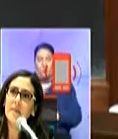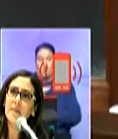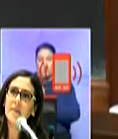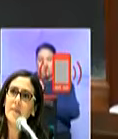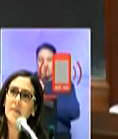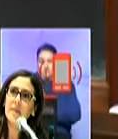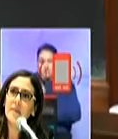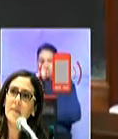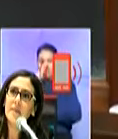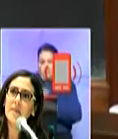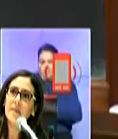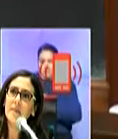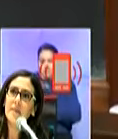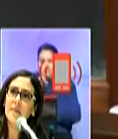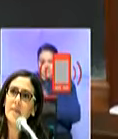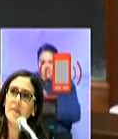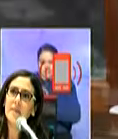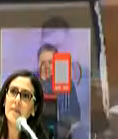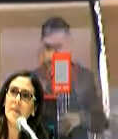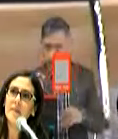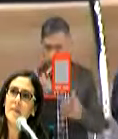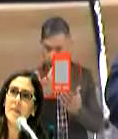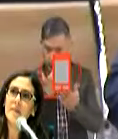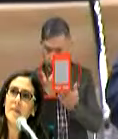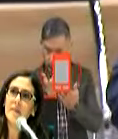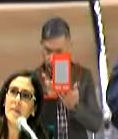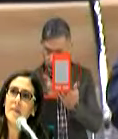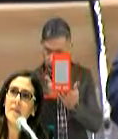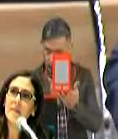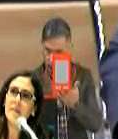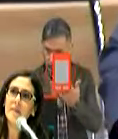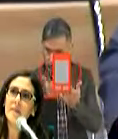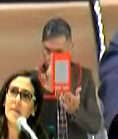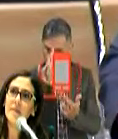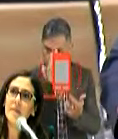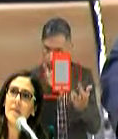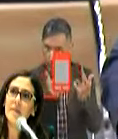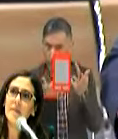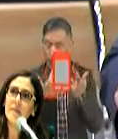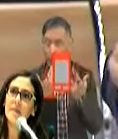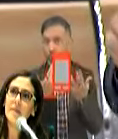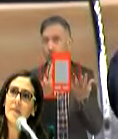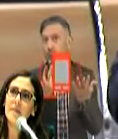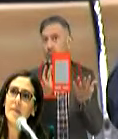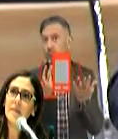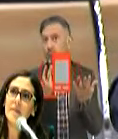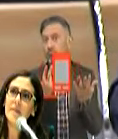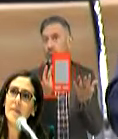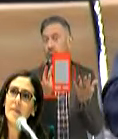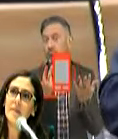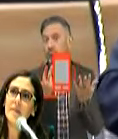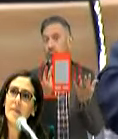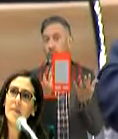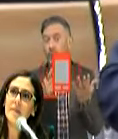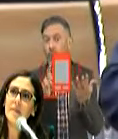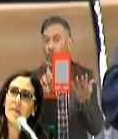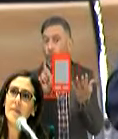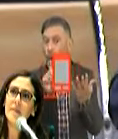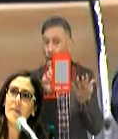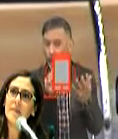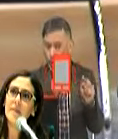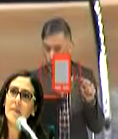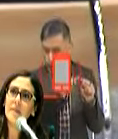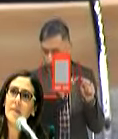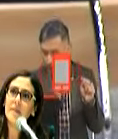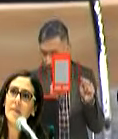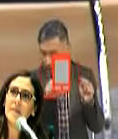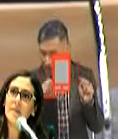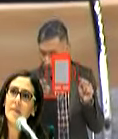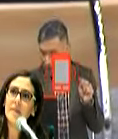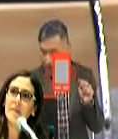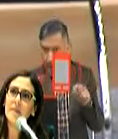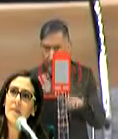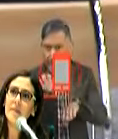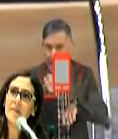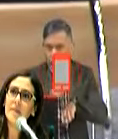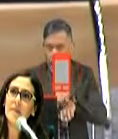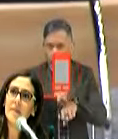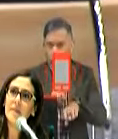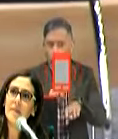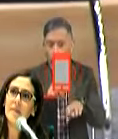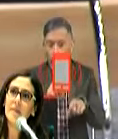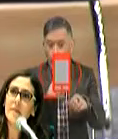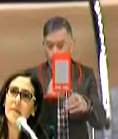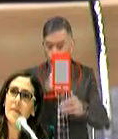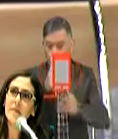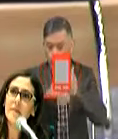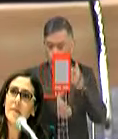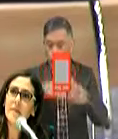de la presidencia, ¿eh? Uh-huh. Si no hay un número impar, la votación se repite, y si no, se